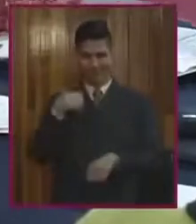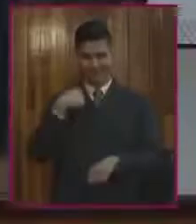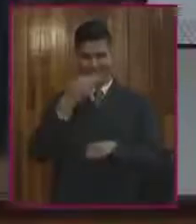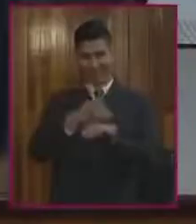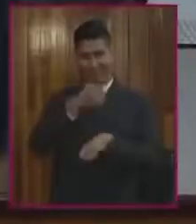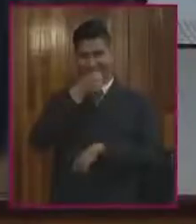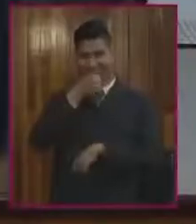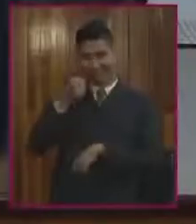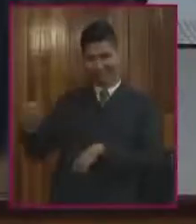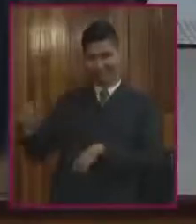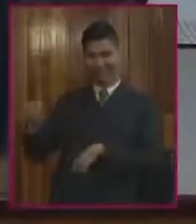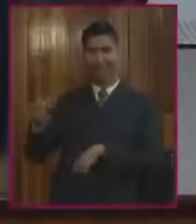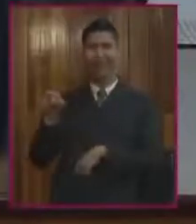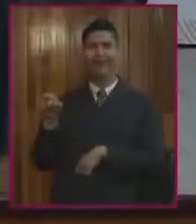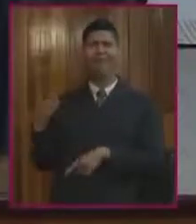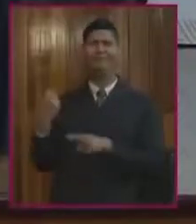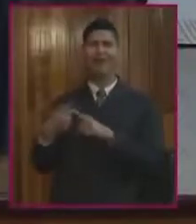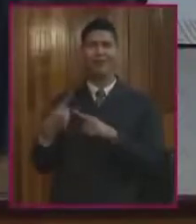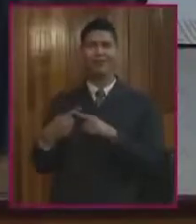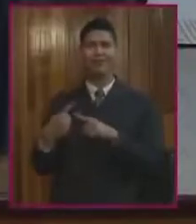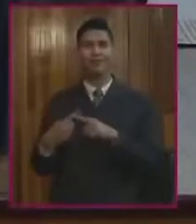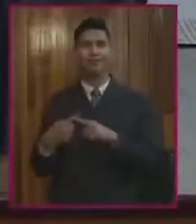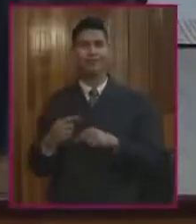que se presente.